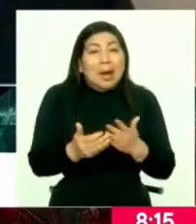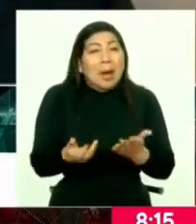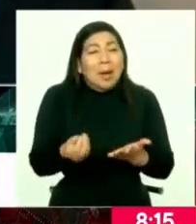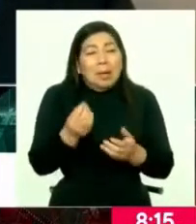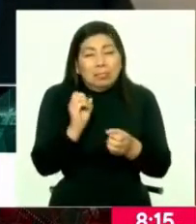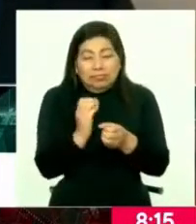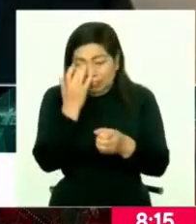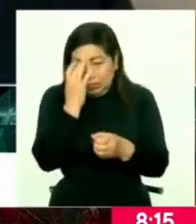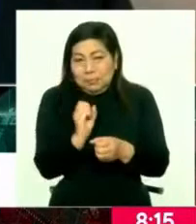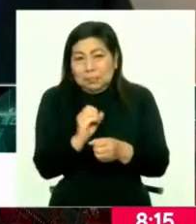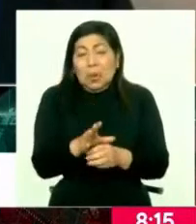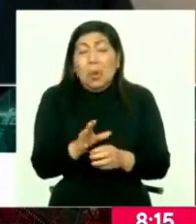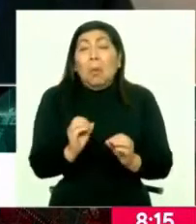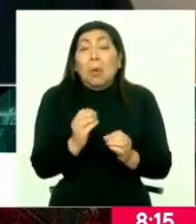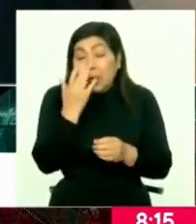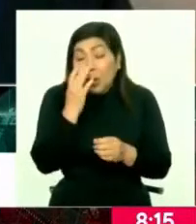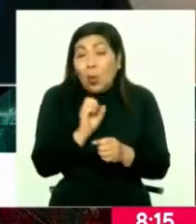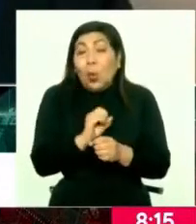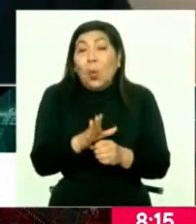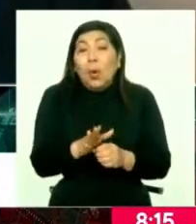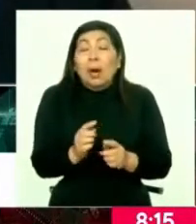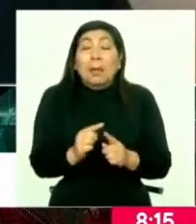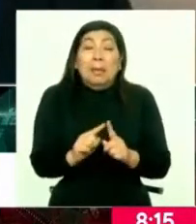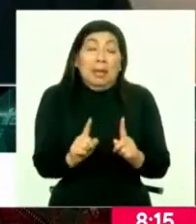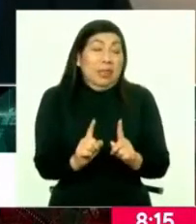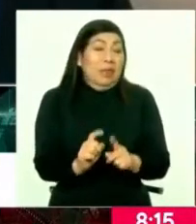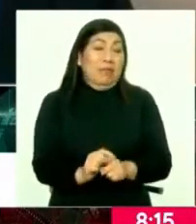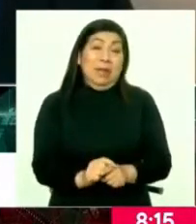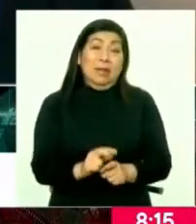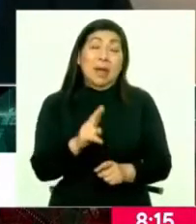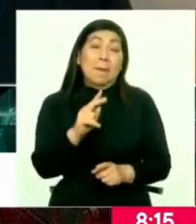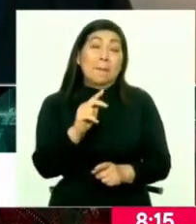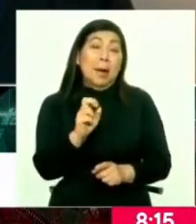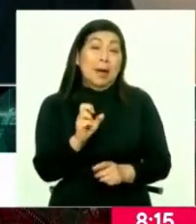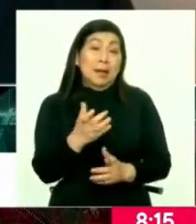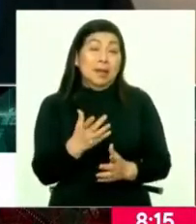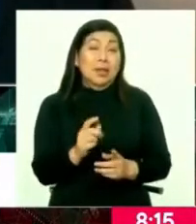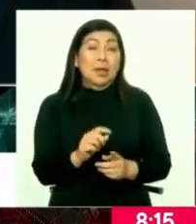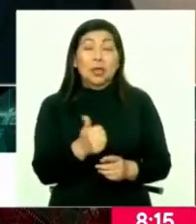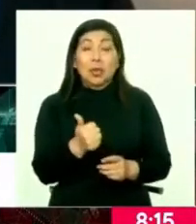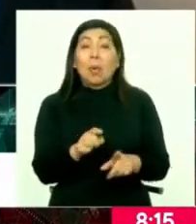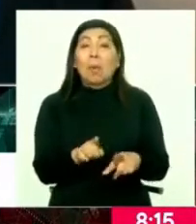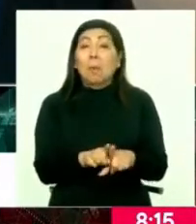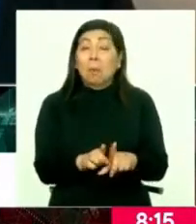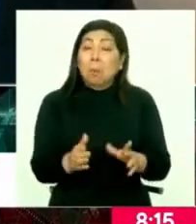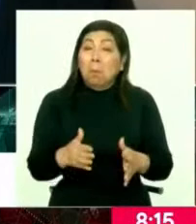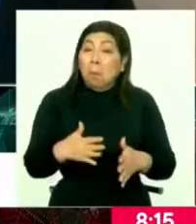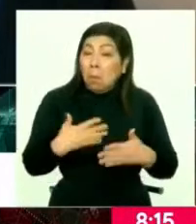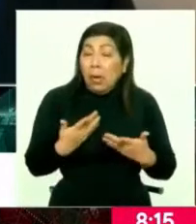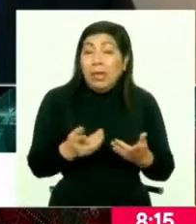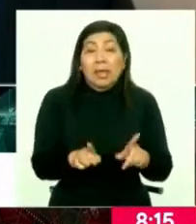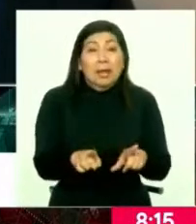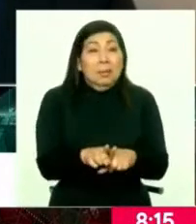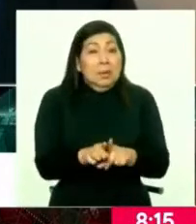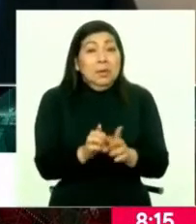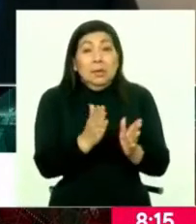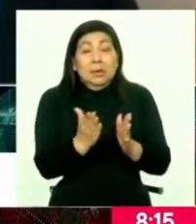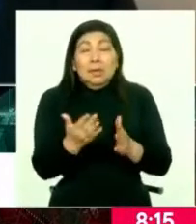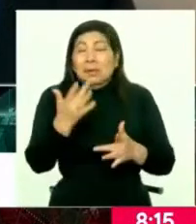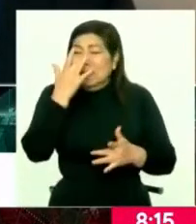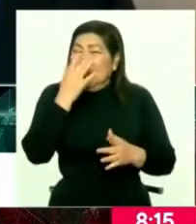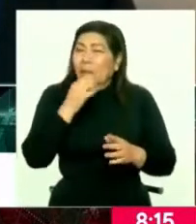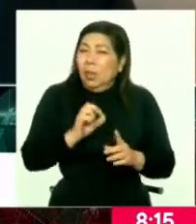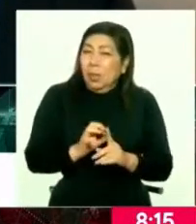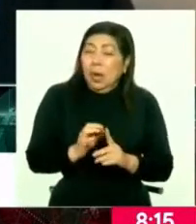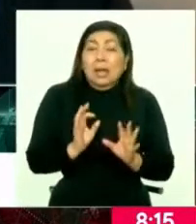volver a contagiarse, ya que puede contagiarse con una variante distinta que tenga mayor transmisión y puede también desarrollar ciertos